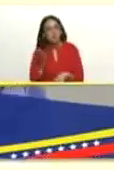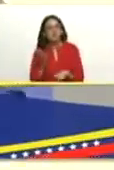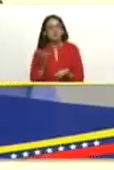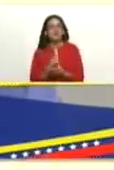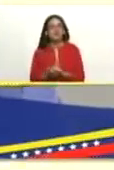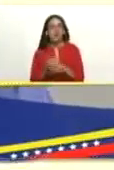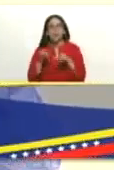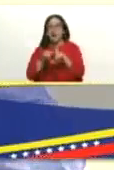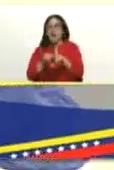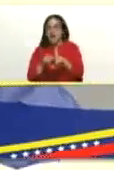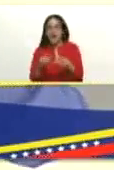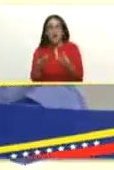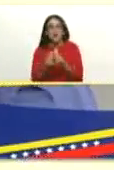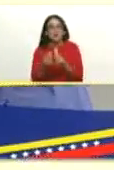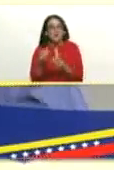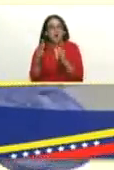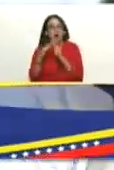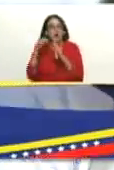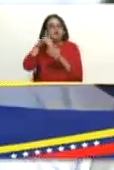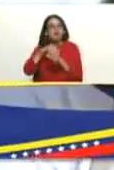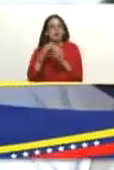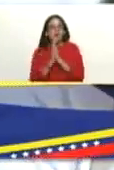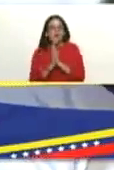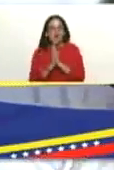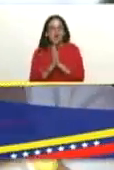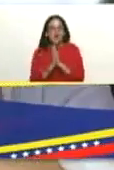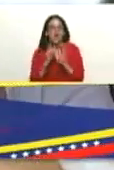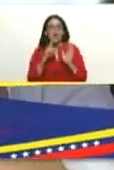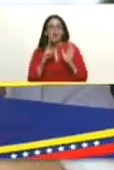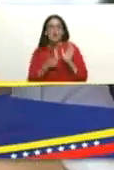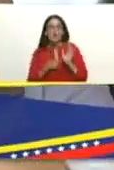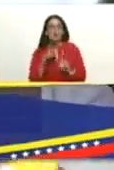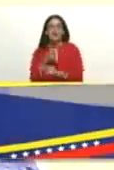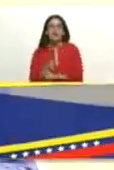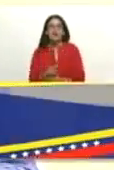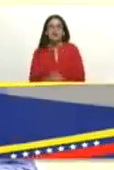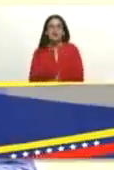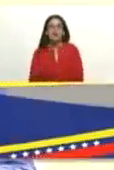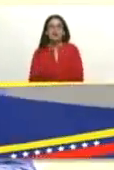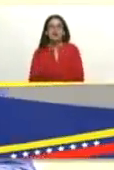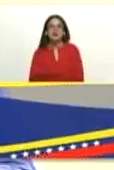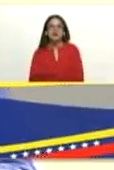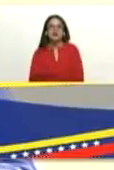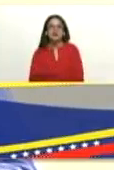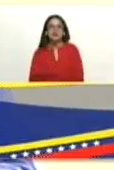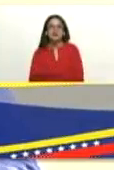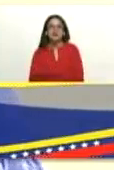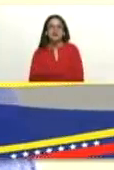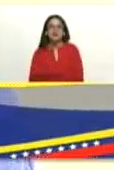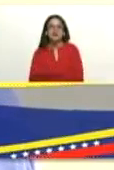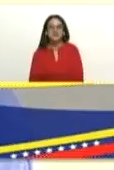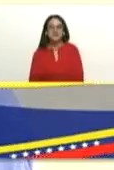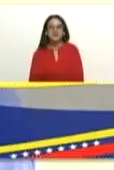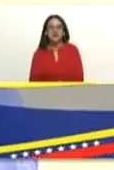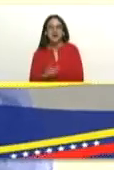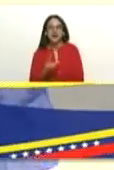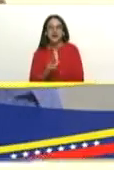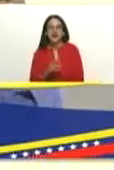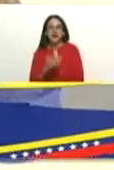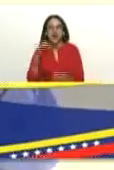pareja en su casa. Me hacen el favor y me cumplen esa orden. ¿Ah? No quiero